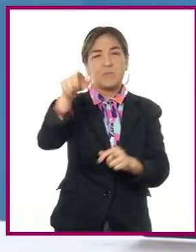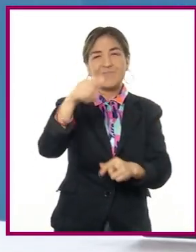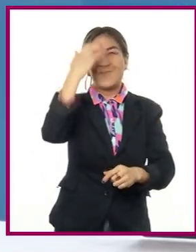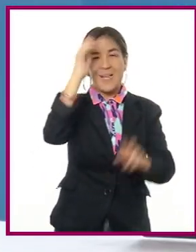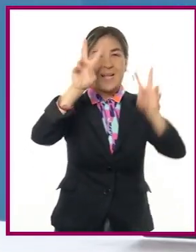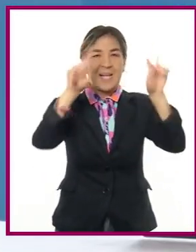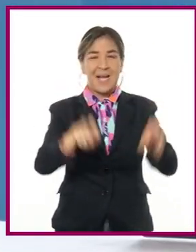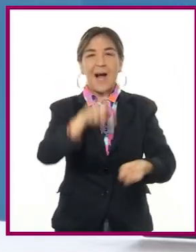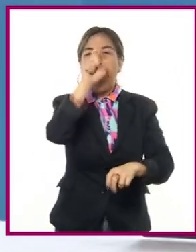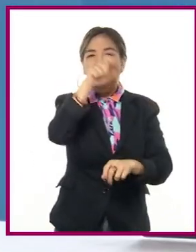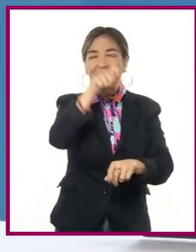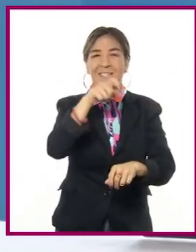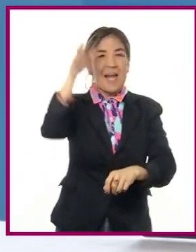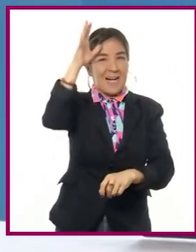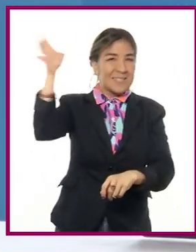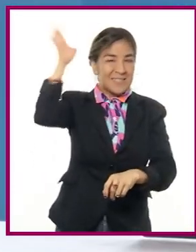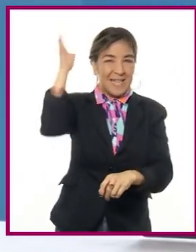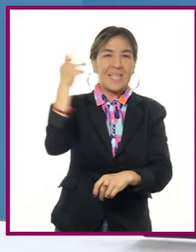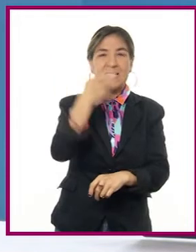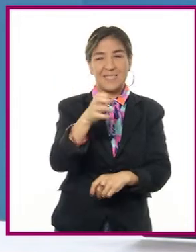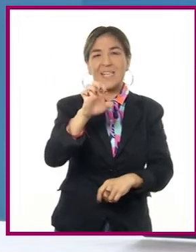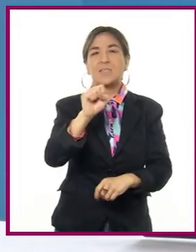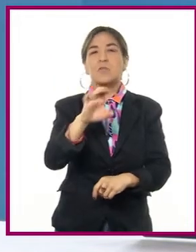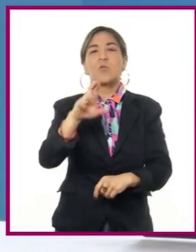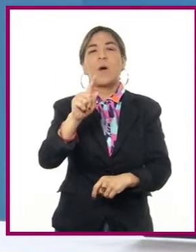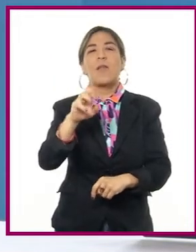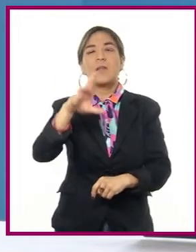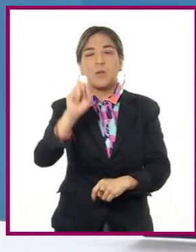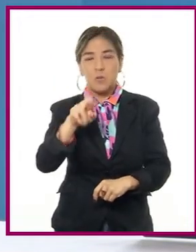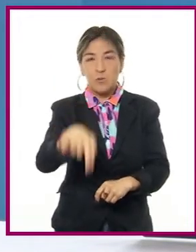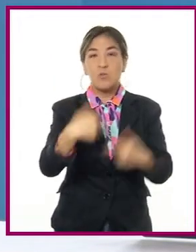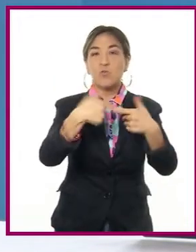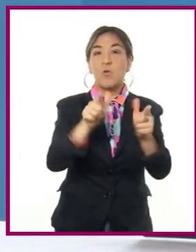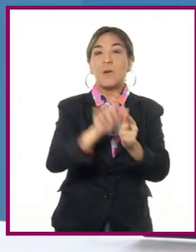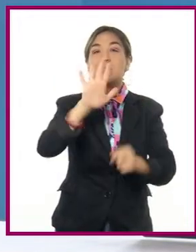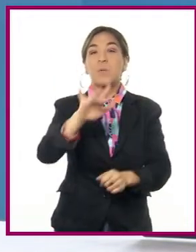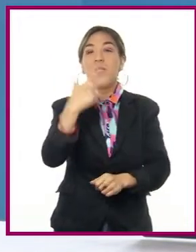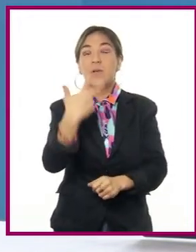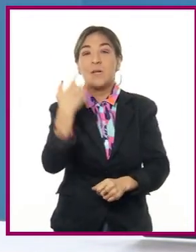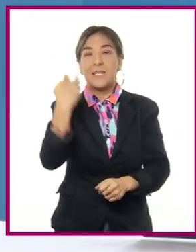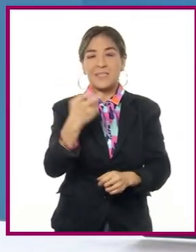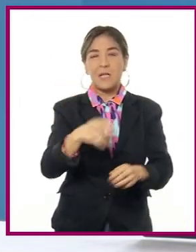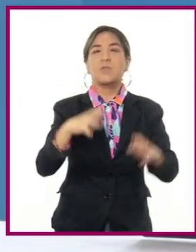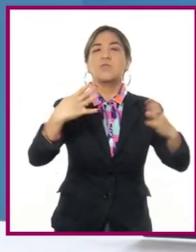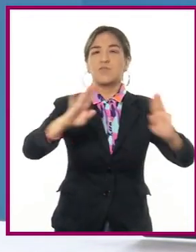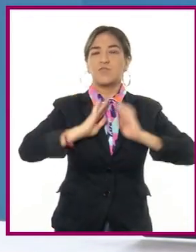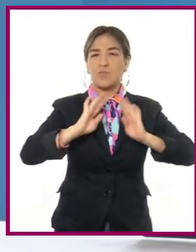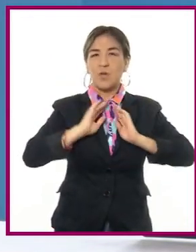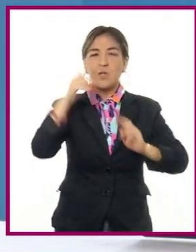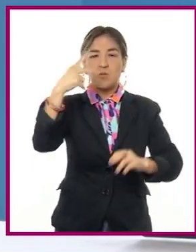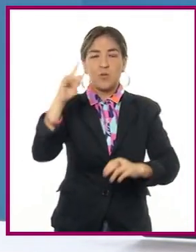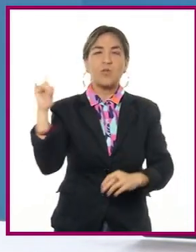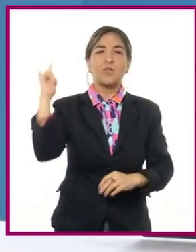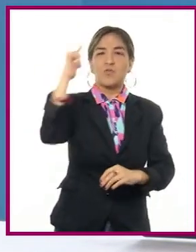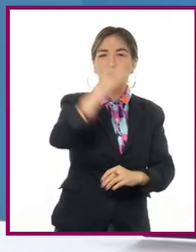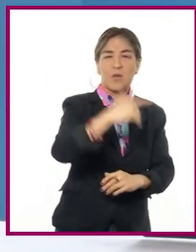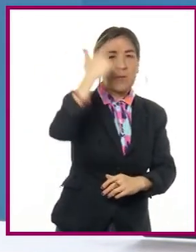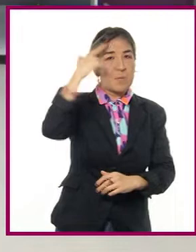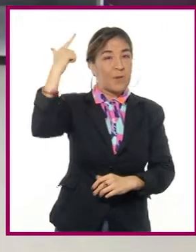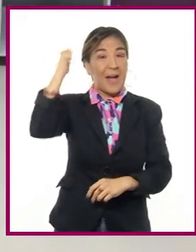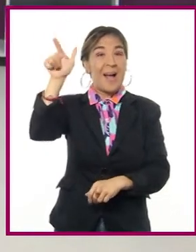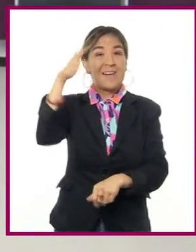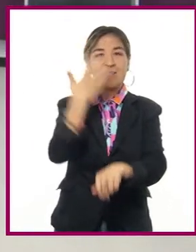el escuadrón voló como anexo al Grupo 58 de Combate de la Quinta Fuerza Aérea del Ejército de los Estados